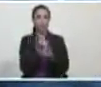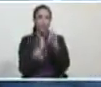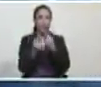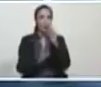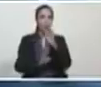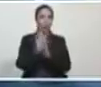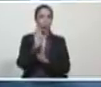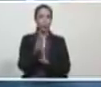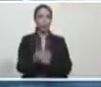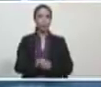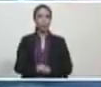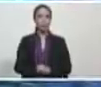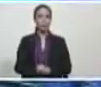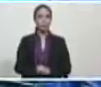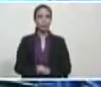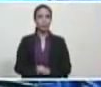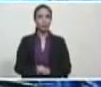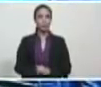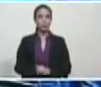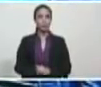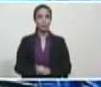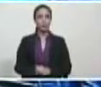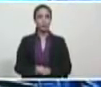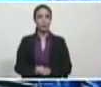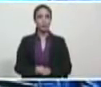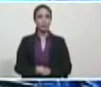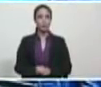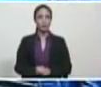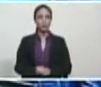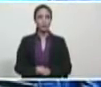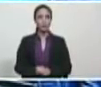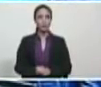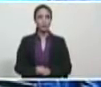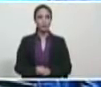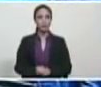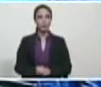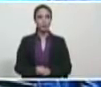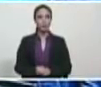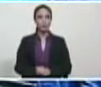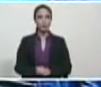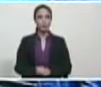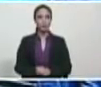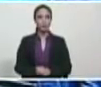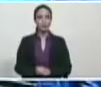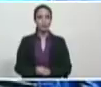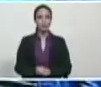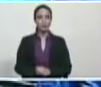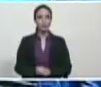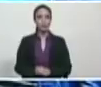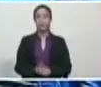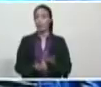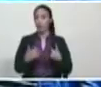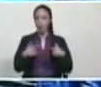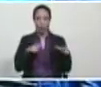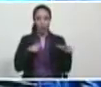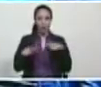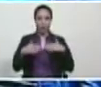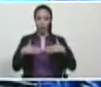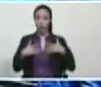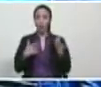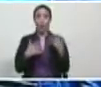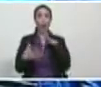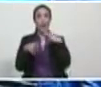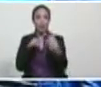La agenda económica bolivariana y el programa de recuperación económica está listo para adaptarse